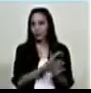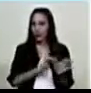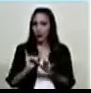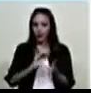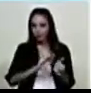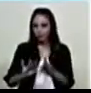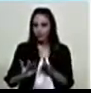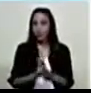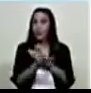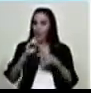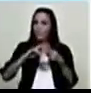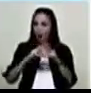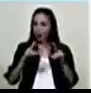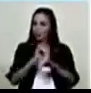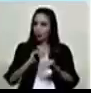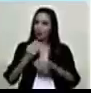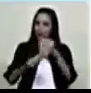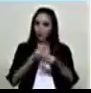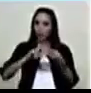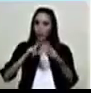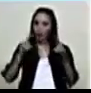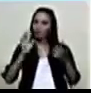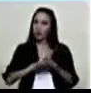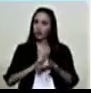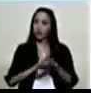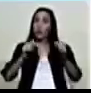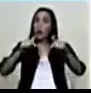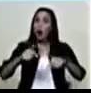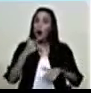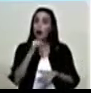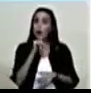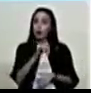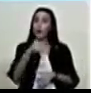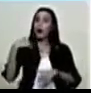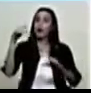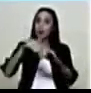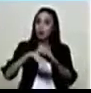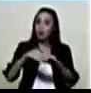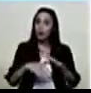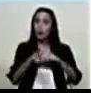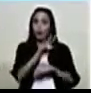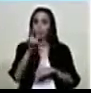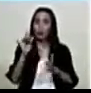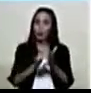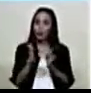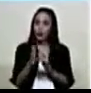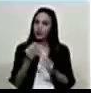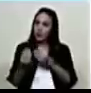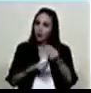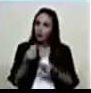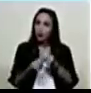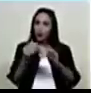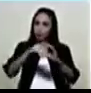Y te daré la paz. Y la paz se hizo. Hoy te digo, vamos a las elecciones del 22 de abril.